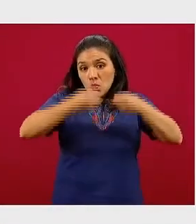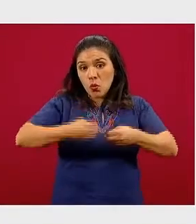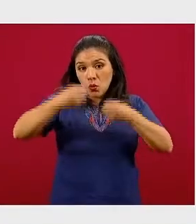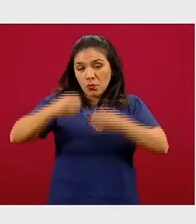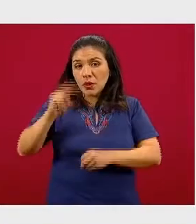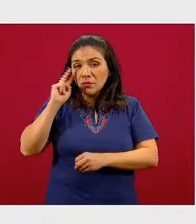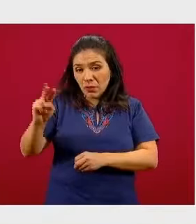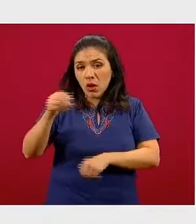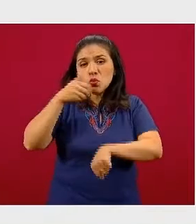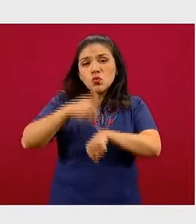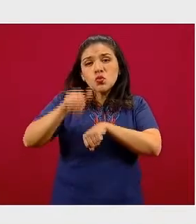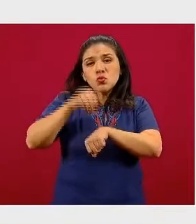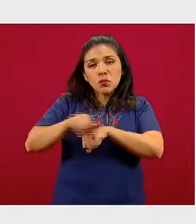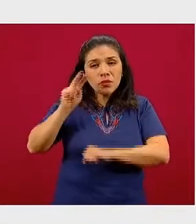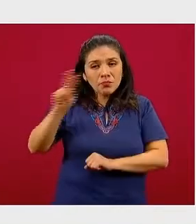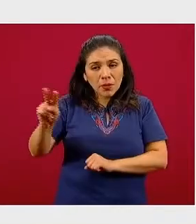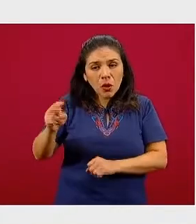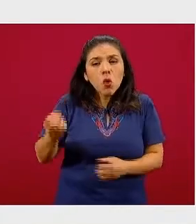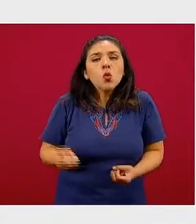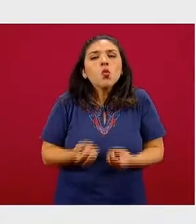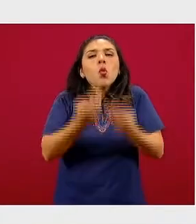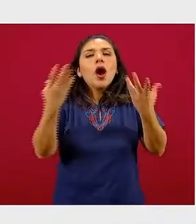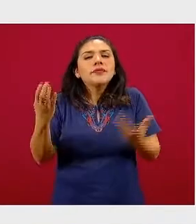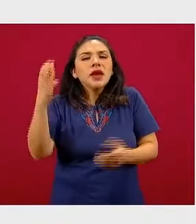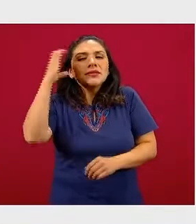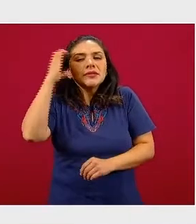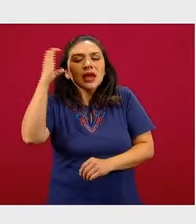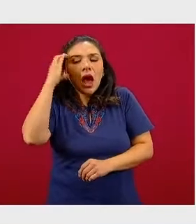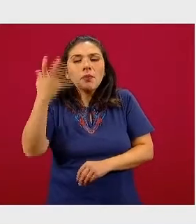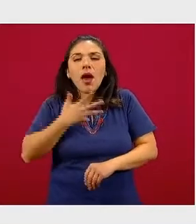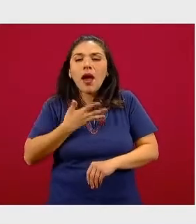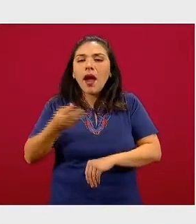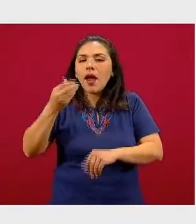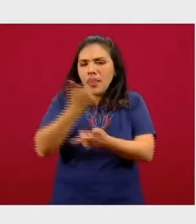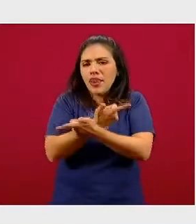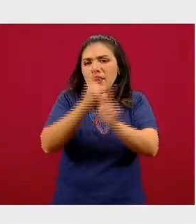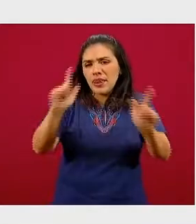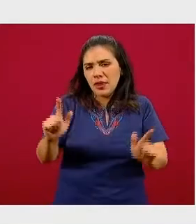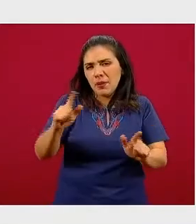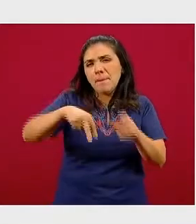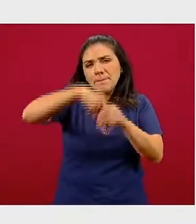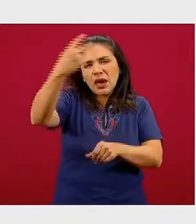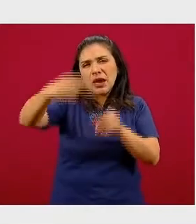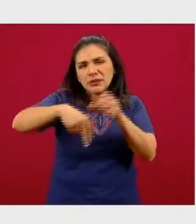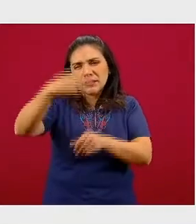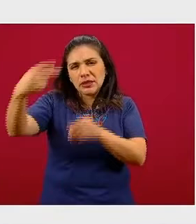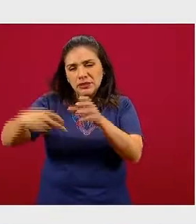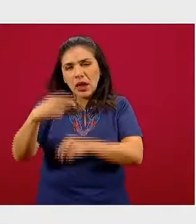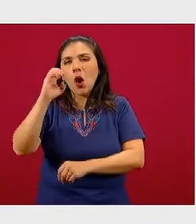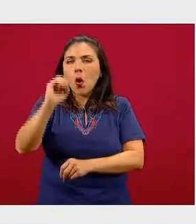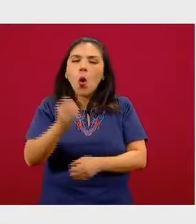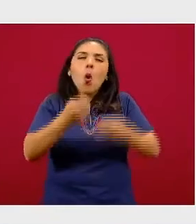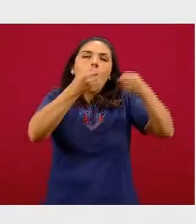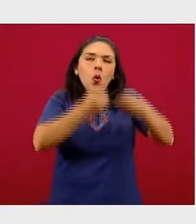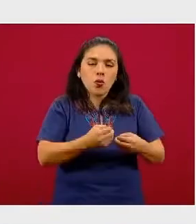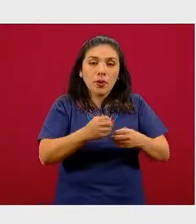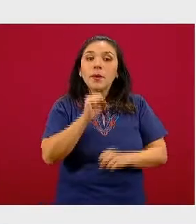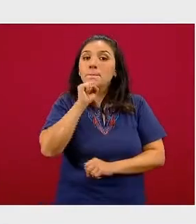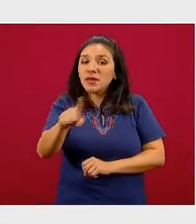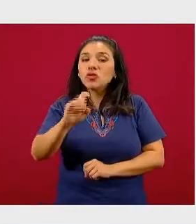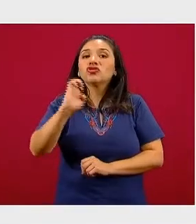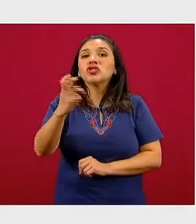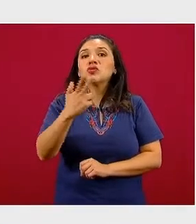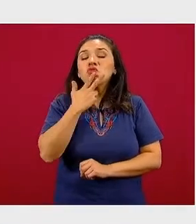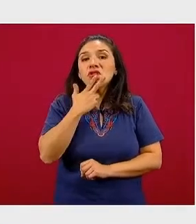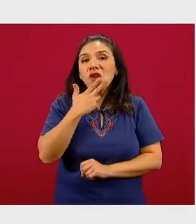nacional. Y aquí están los números de la cantidad de camas que están disponibles o bien ocupadas. Nuevamente, Chihuahua